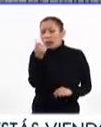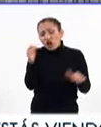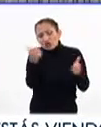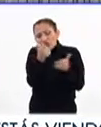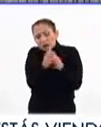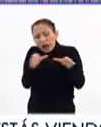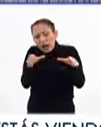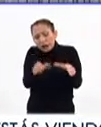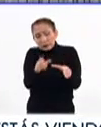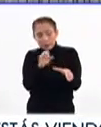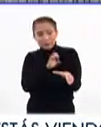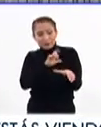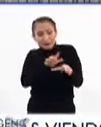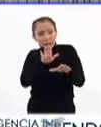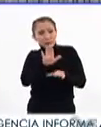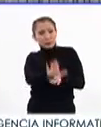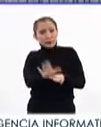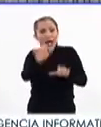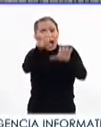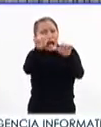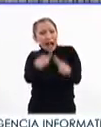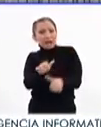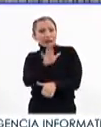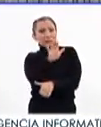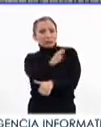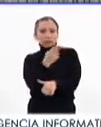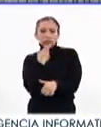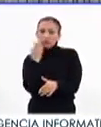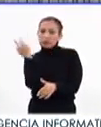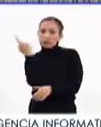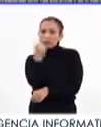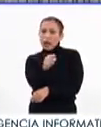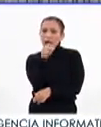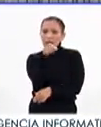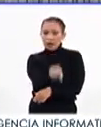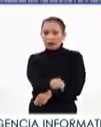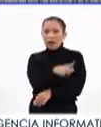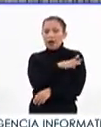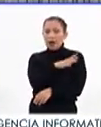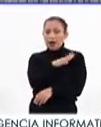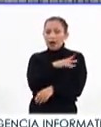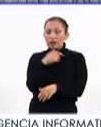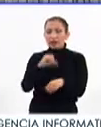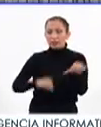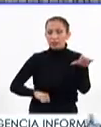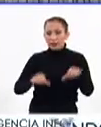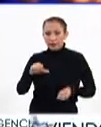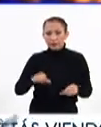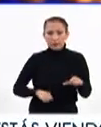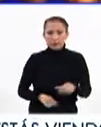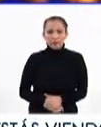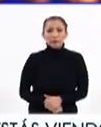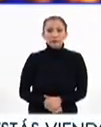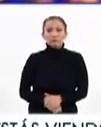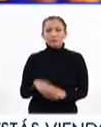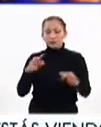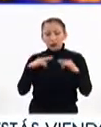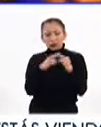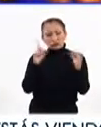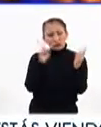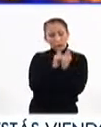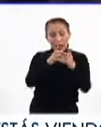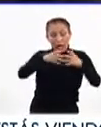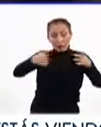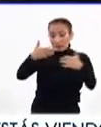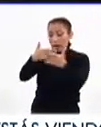ciudad utopía también, donde las artes son las que rigen lo que va sucediendo. Entre encuentros